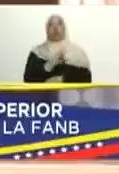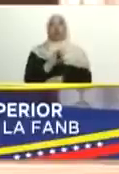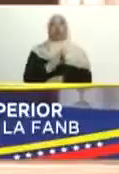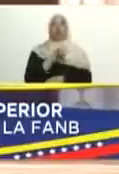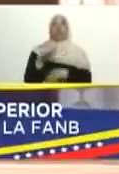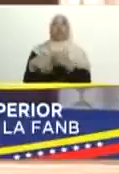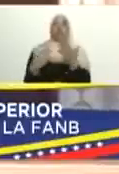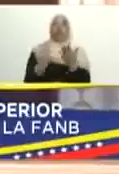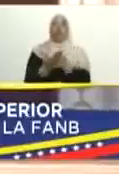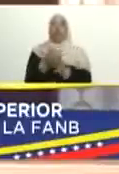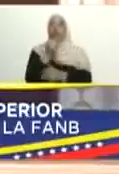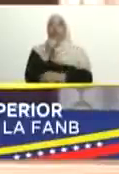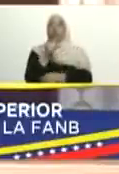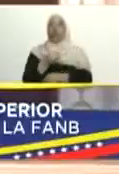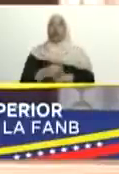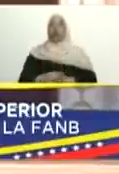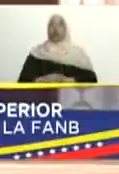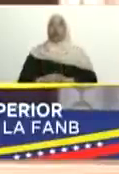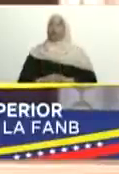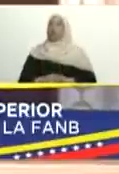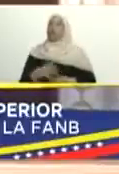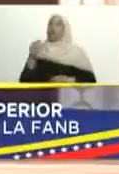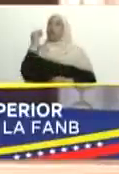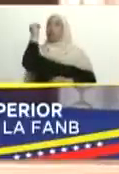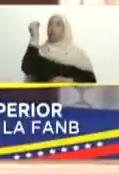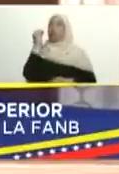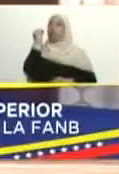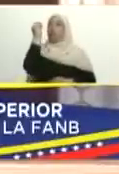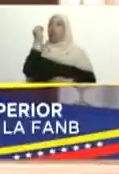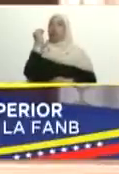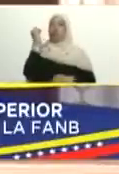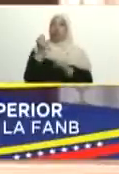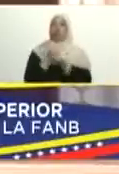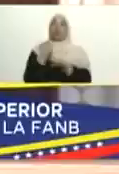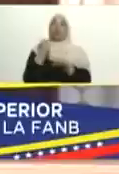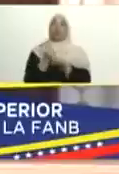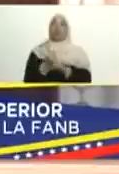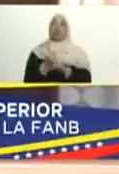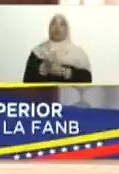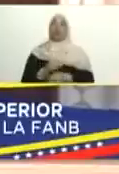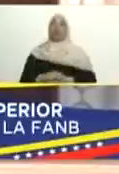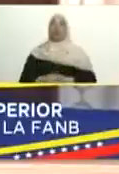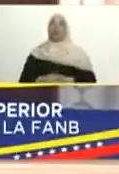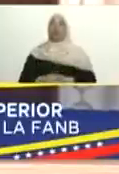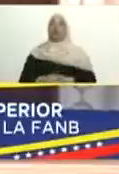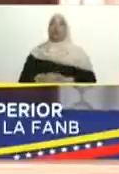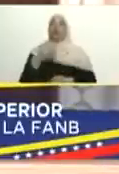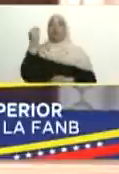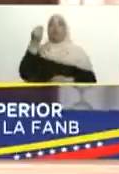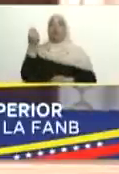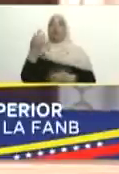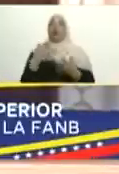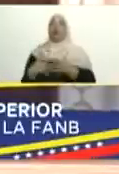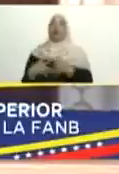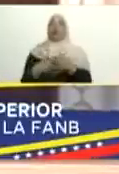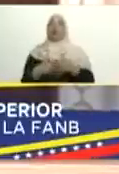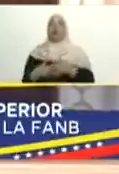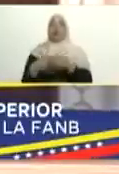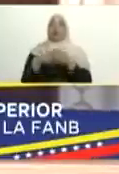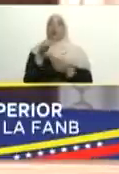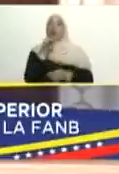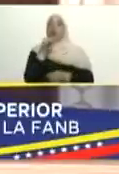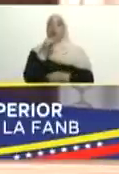éramos. Nunca pensamos que íbamos a enfrentar todas estas conspiraciones, toda esta maldad, toda